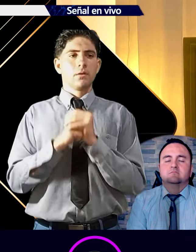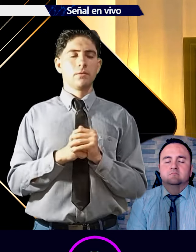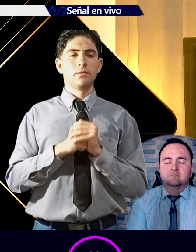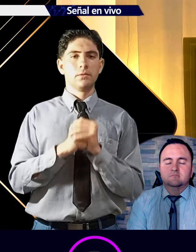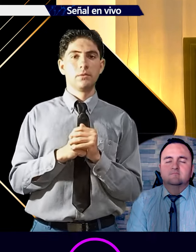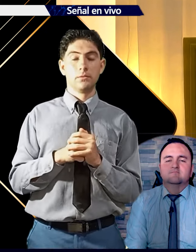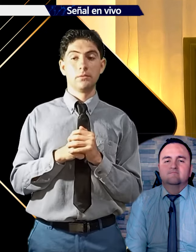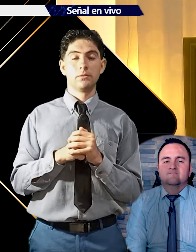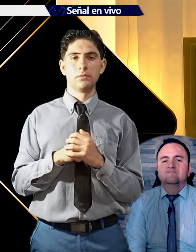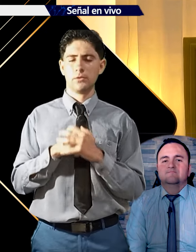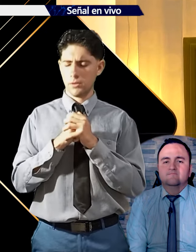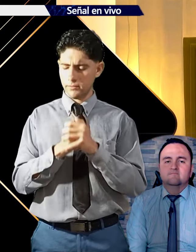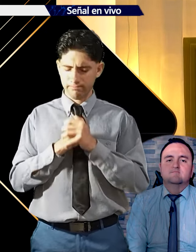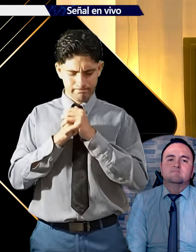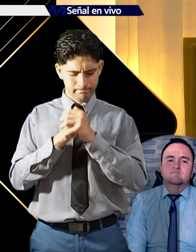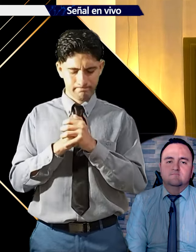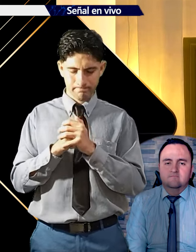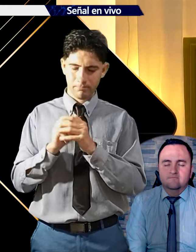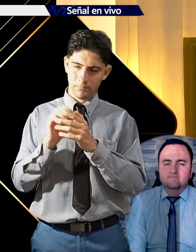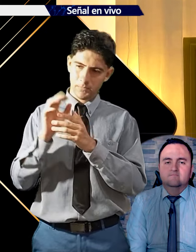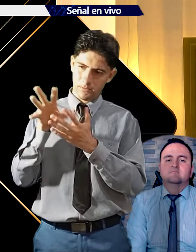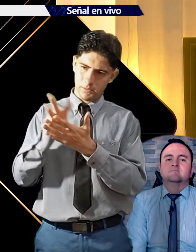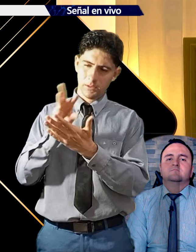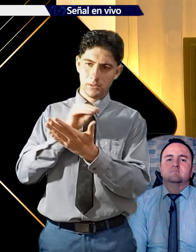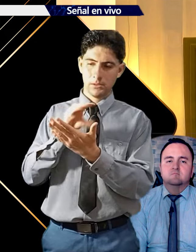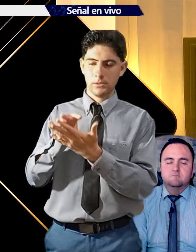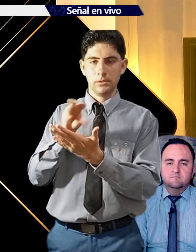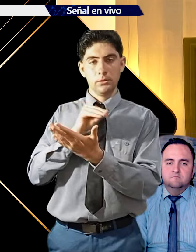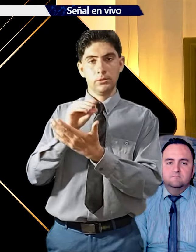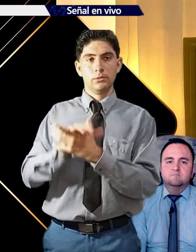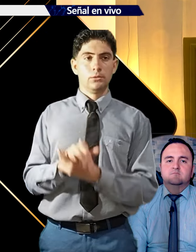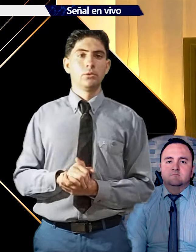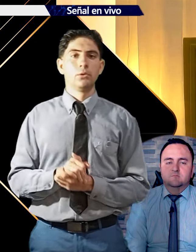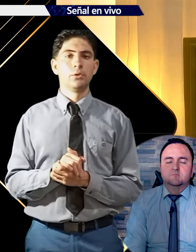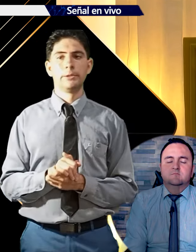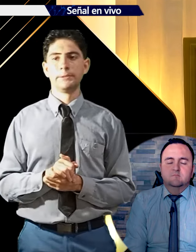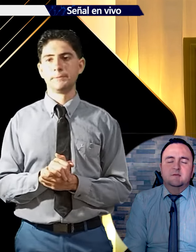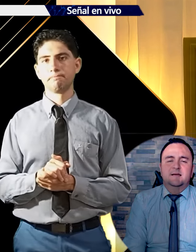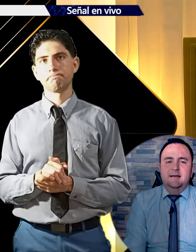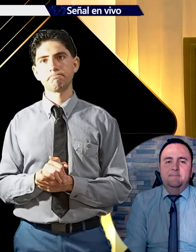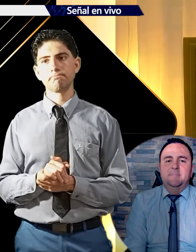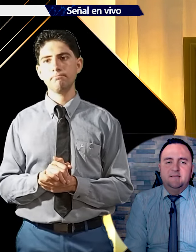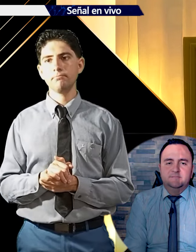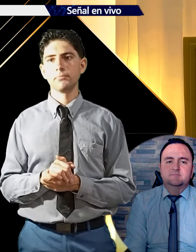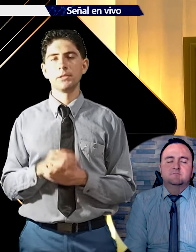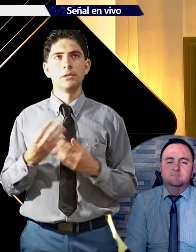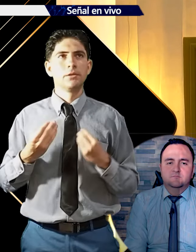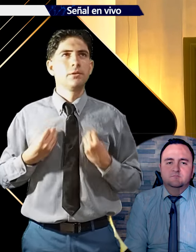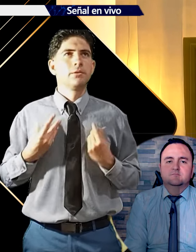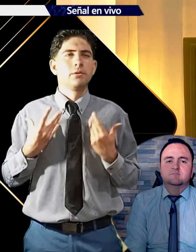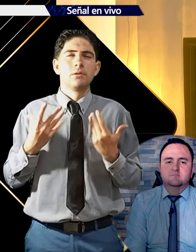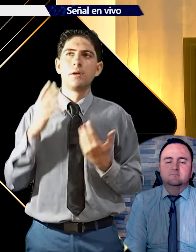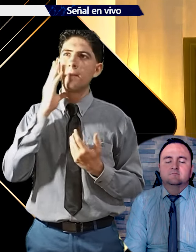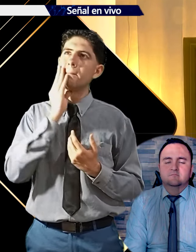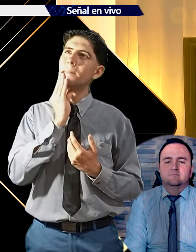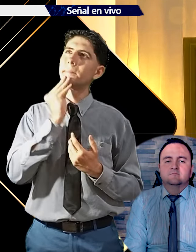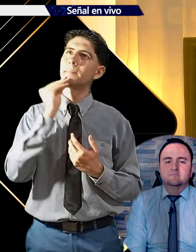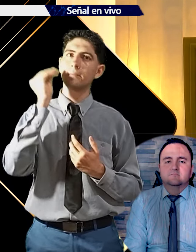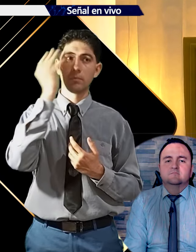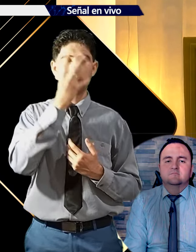oración, de mucha oración. Y cuando yo veo, cuando Dios me permite esto de esa dimensión, de